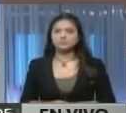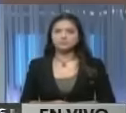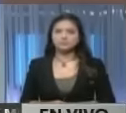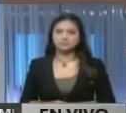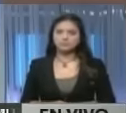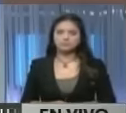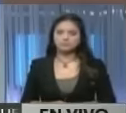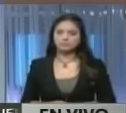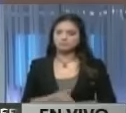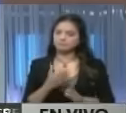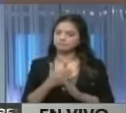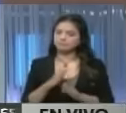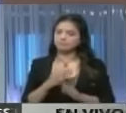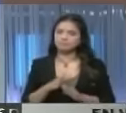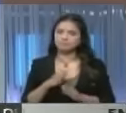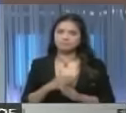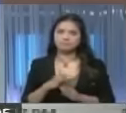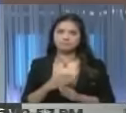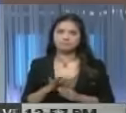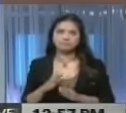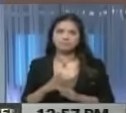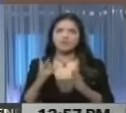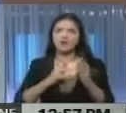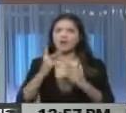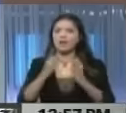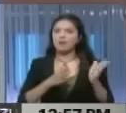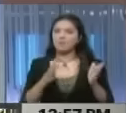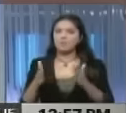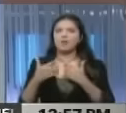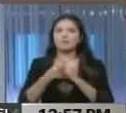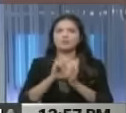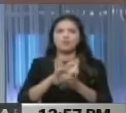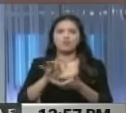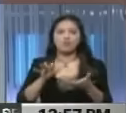A pesar de que el plan violento,